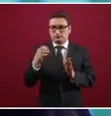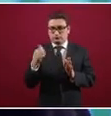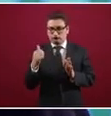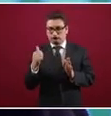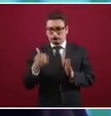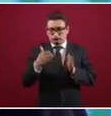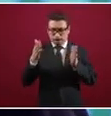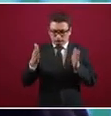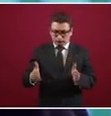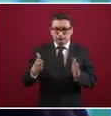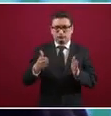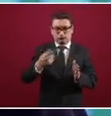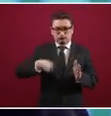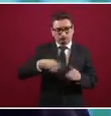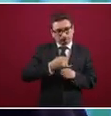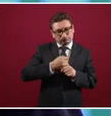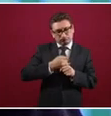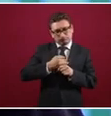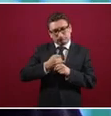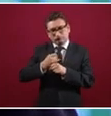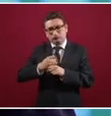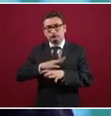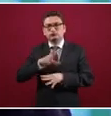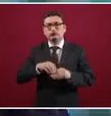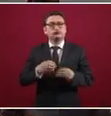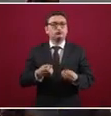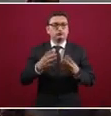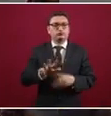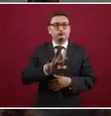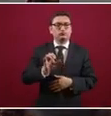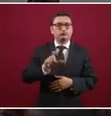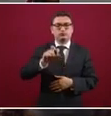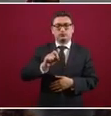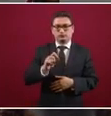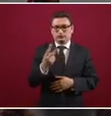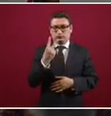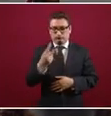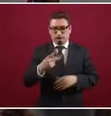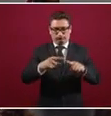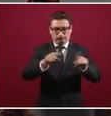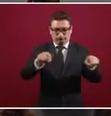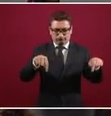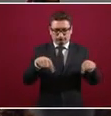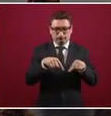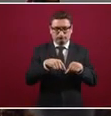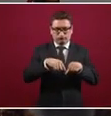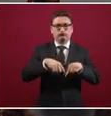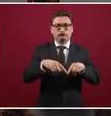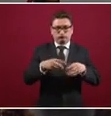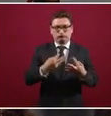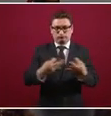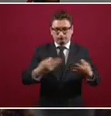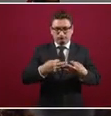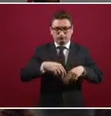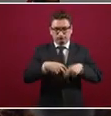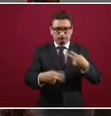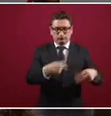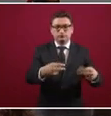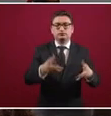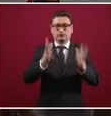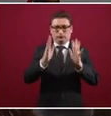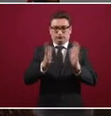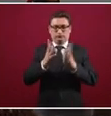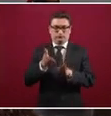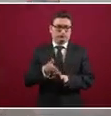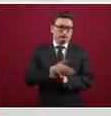la última el último cierre que tuvimos un total de 522 fosas halladas que ya están incluidas en el